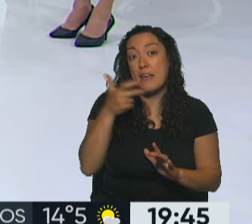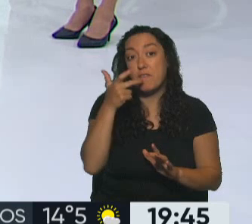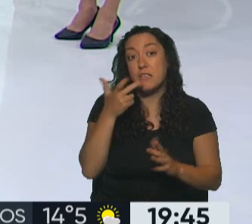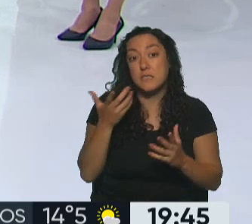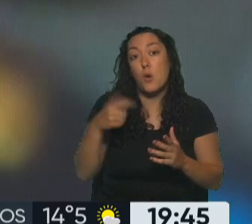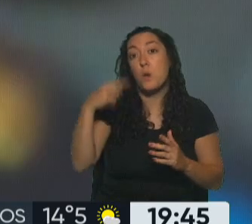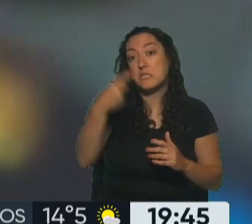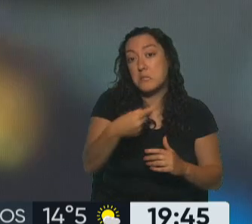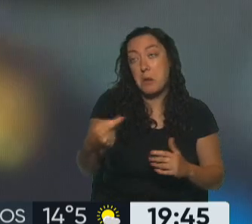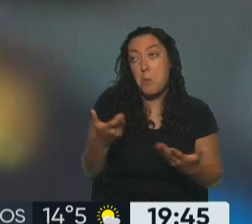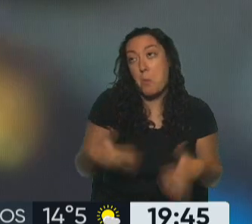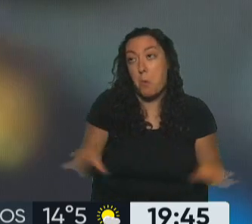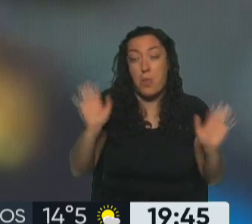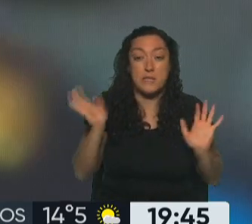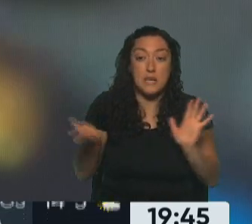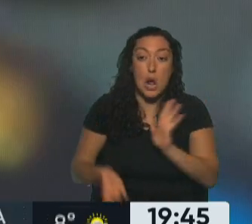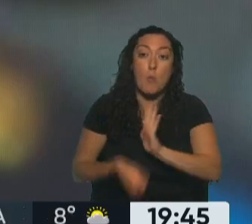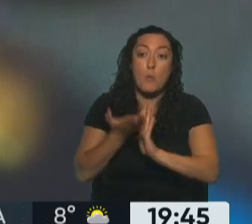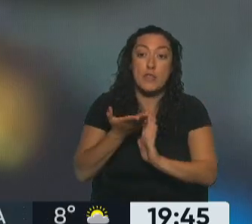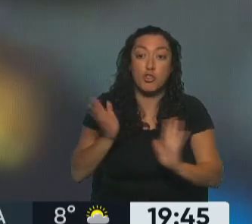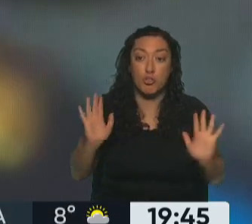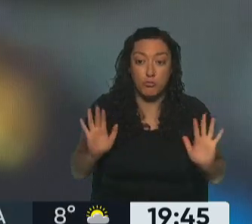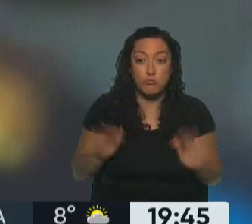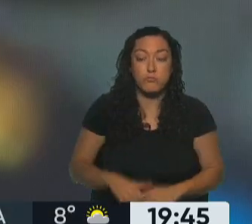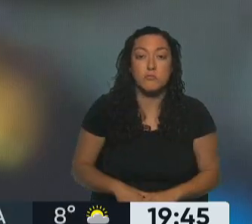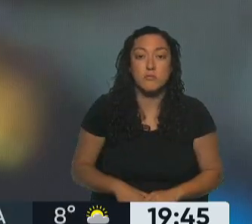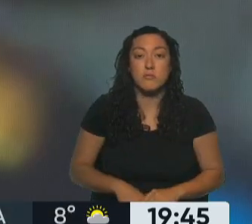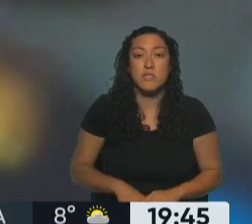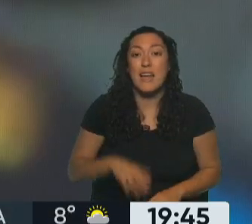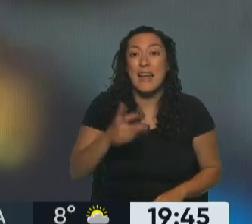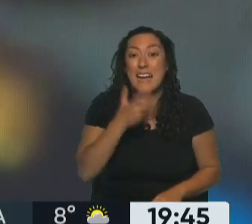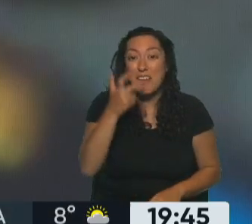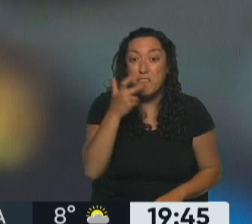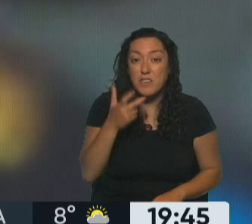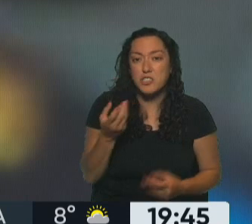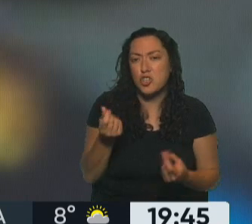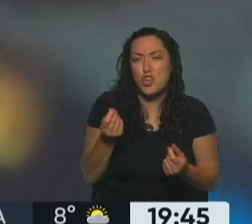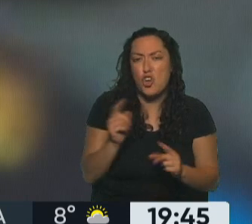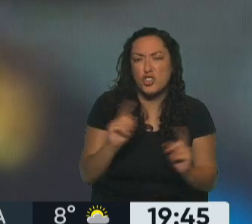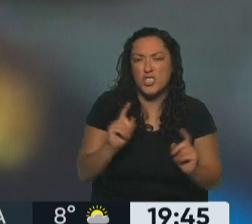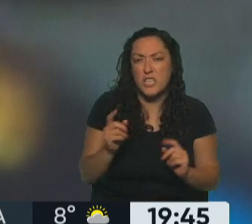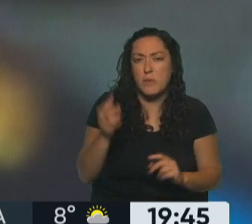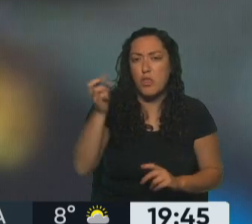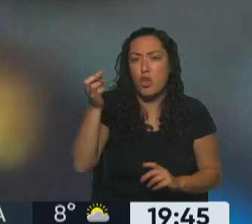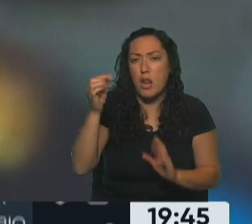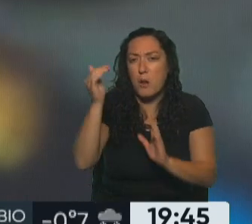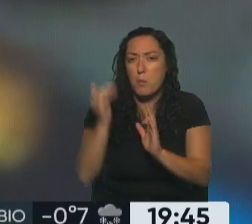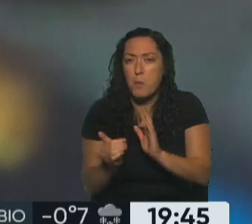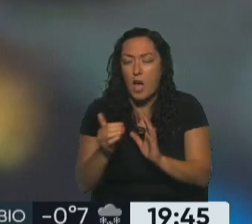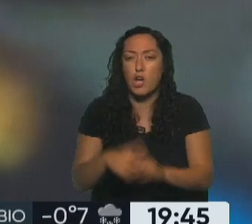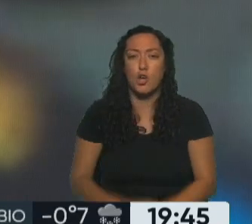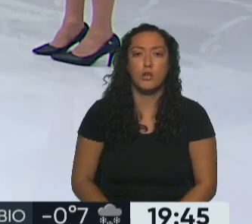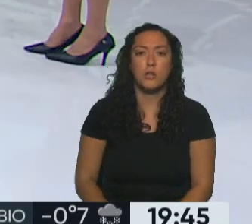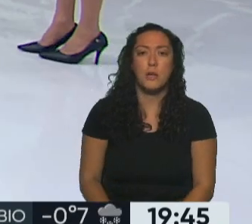aumentar la semana que viene y va a cambiar, porque en este punto a Netflix no le conviene porque le queda muy bajo el dólar. Ah, muy bien. Seguimos con